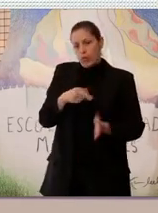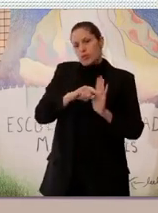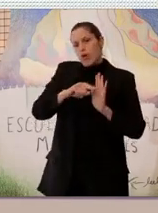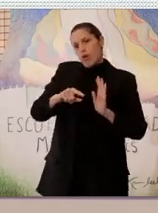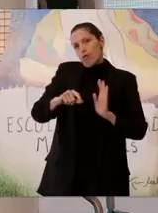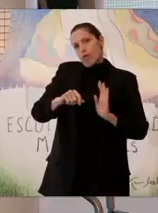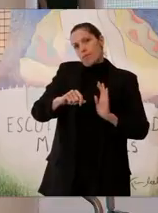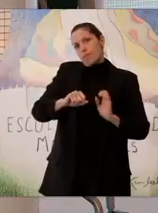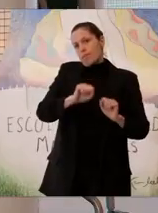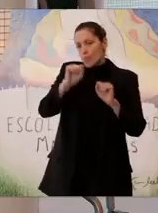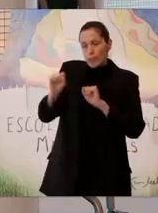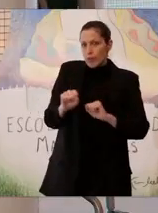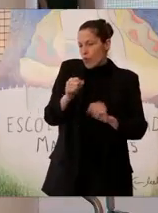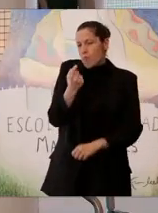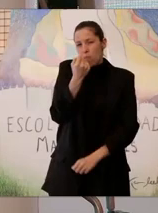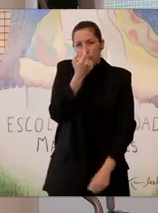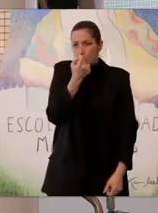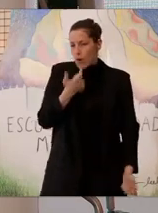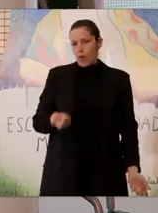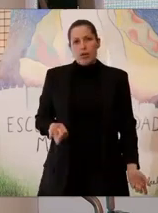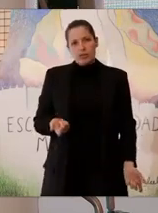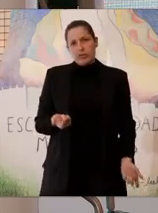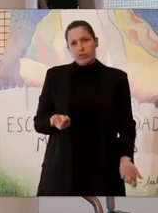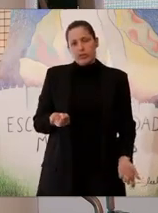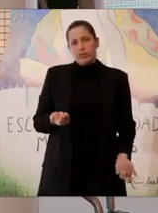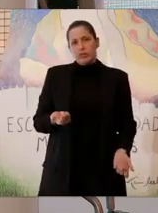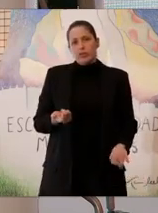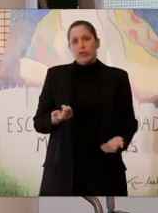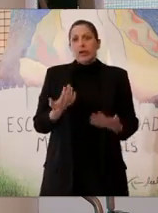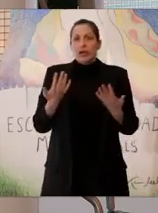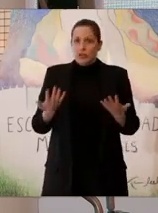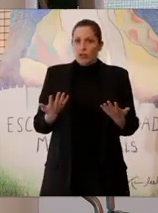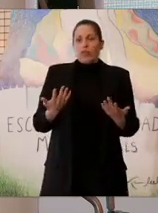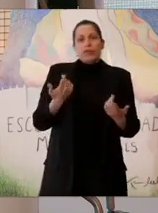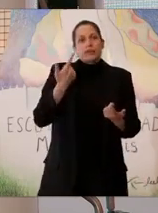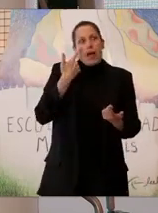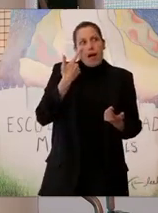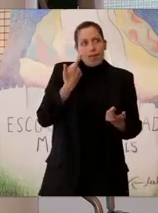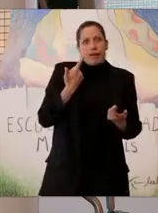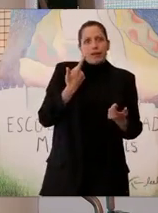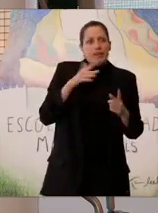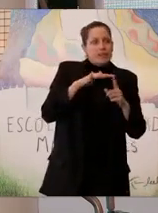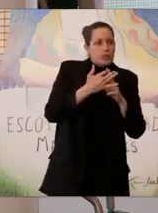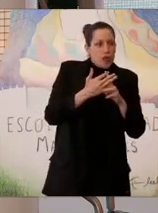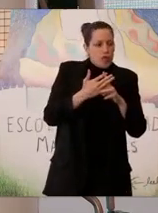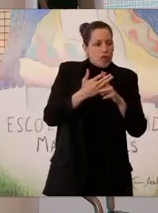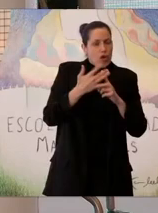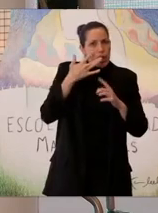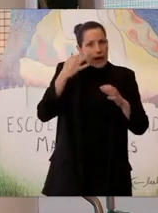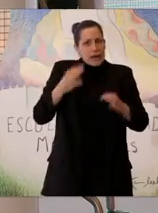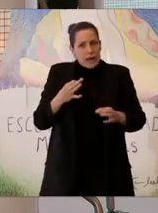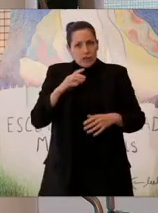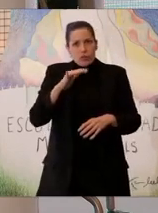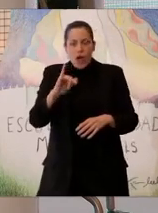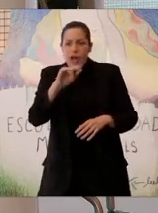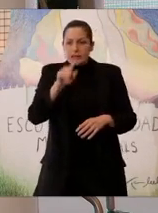las comparecencias que hacemos al efecto de determinar si había esa situación objetiva de riesgo, porque bueno, partimos de que los indicios de delito